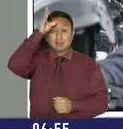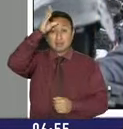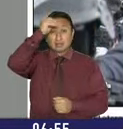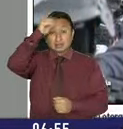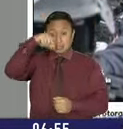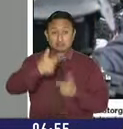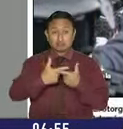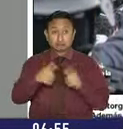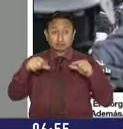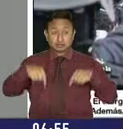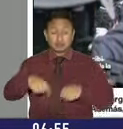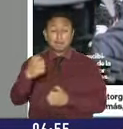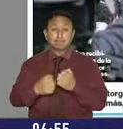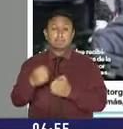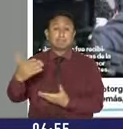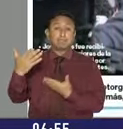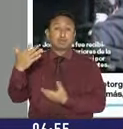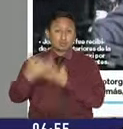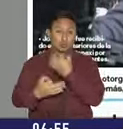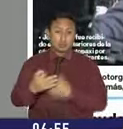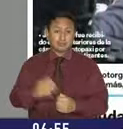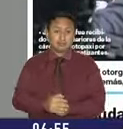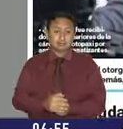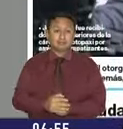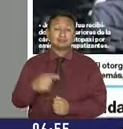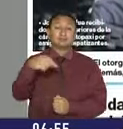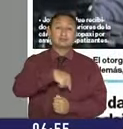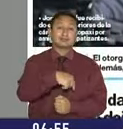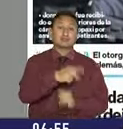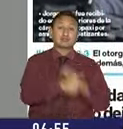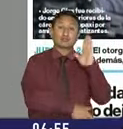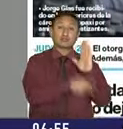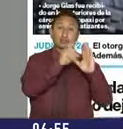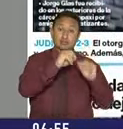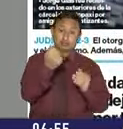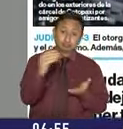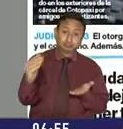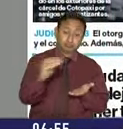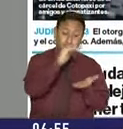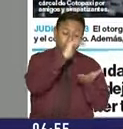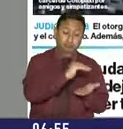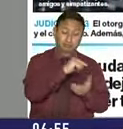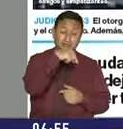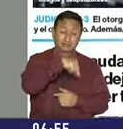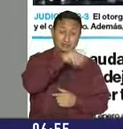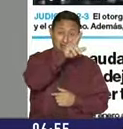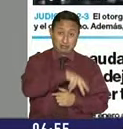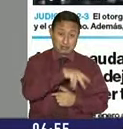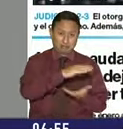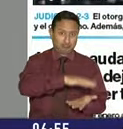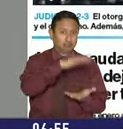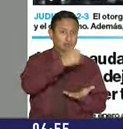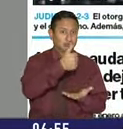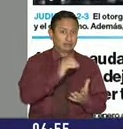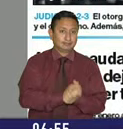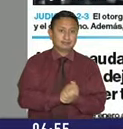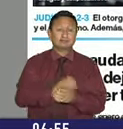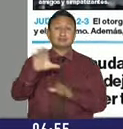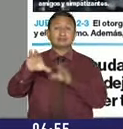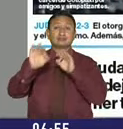alta recaudación y precio del crudo deja superávit en el primer trimestre. La tricolor ocupa el puesto 24 de las selecciones